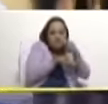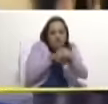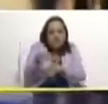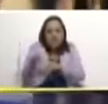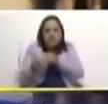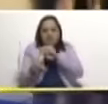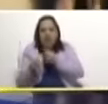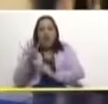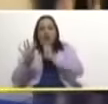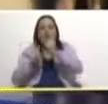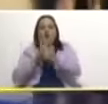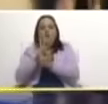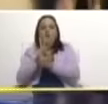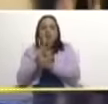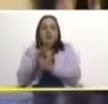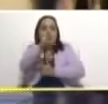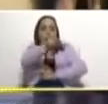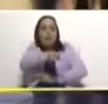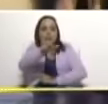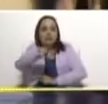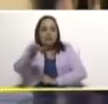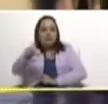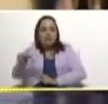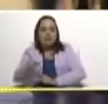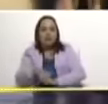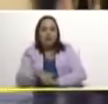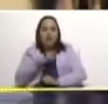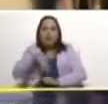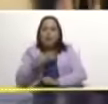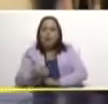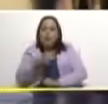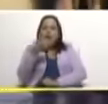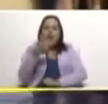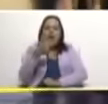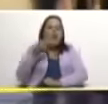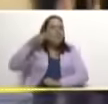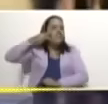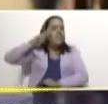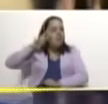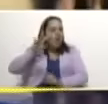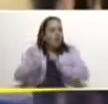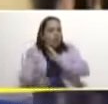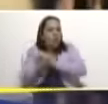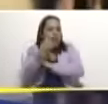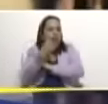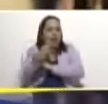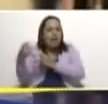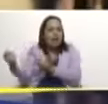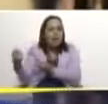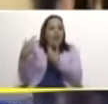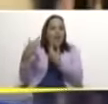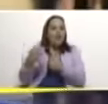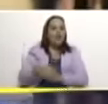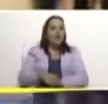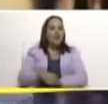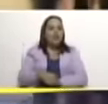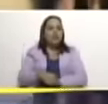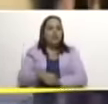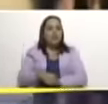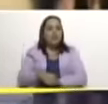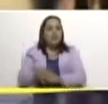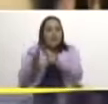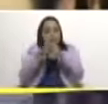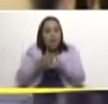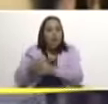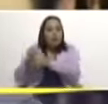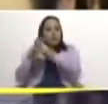de 4 caudillos. Pudo más la intriga de los enviados cónsules del imperio